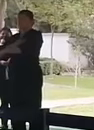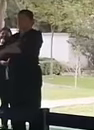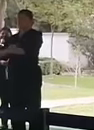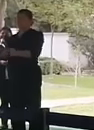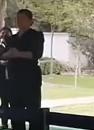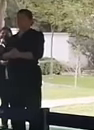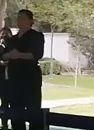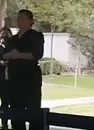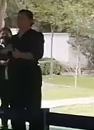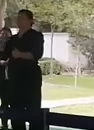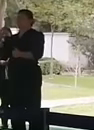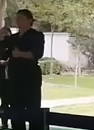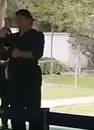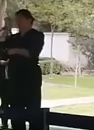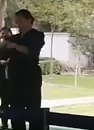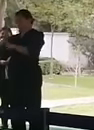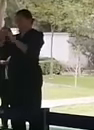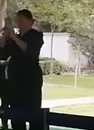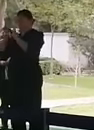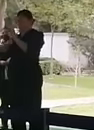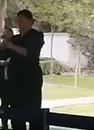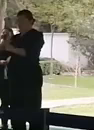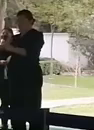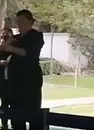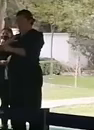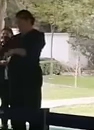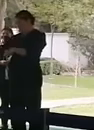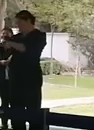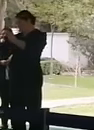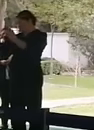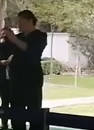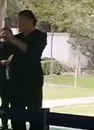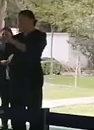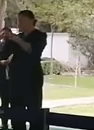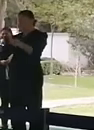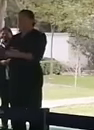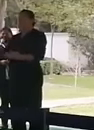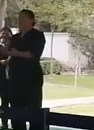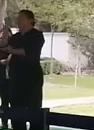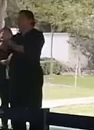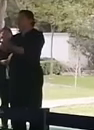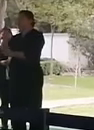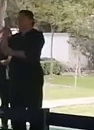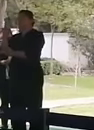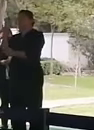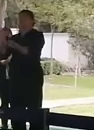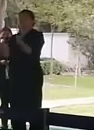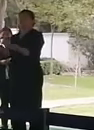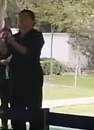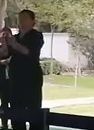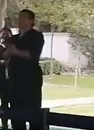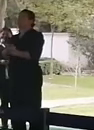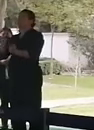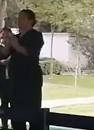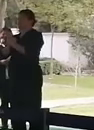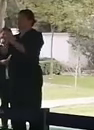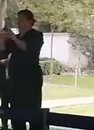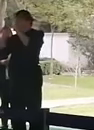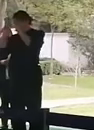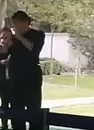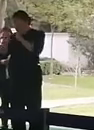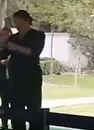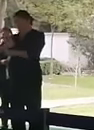Respetando el protocolo de esta conferencia de prensa, solamente se permitirán 5 preguntas. Les pedimos respetuosamente su luz humano.